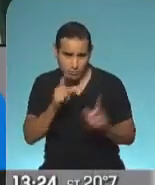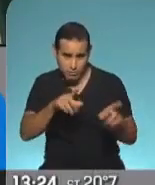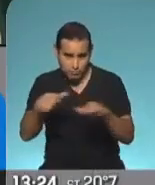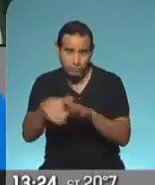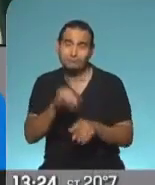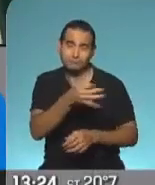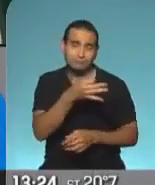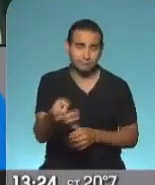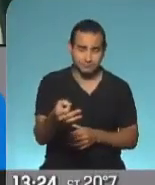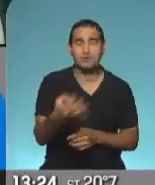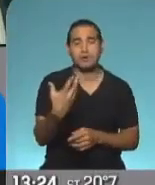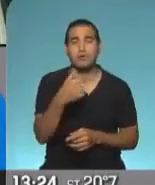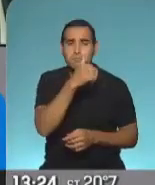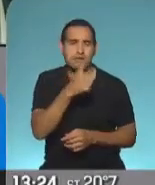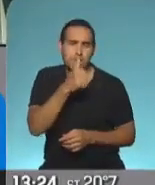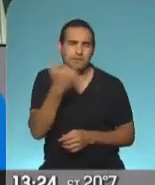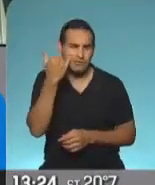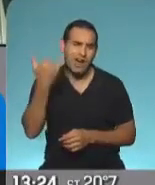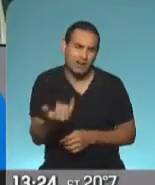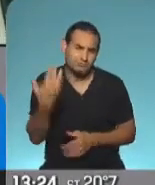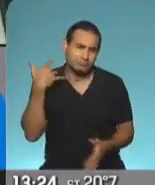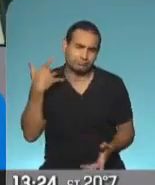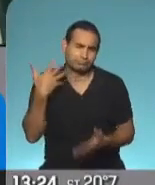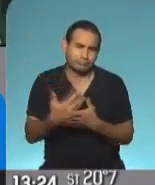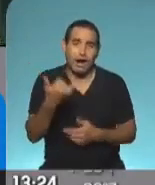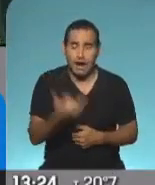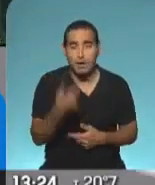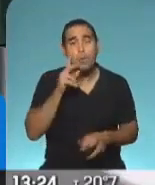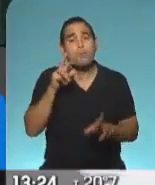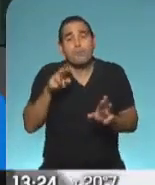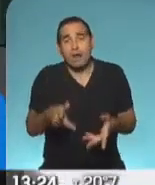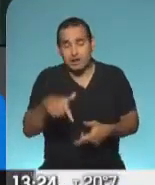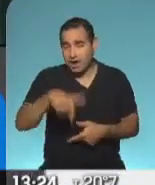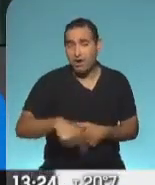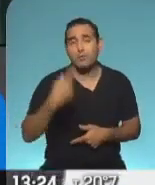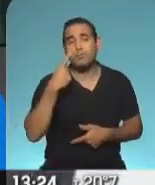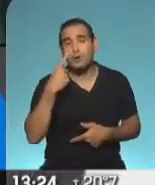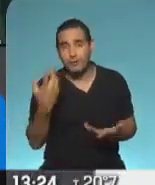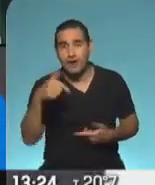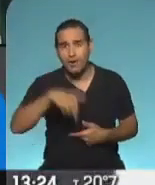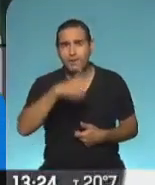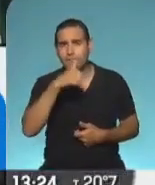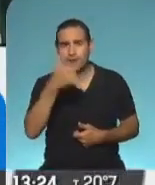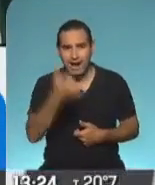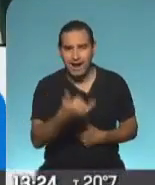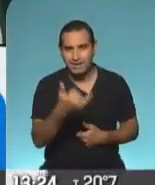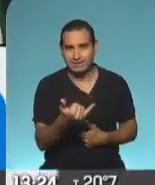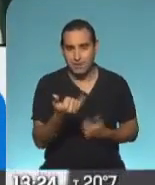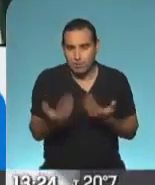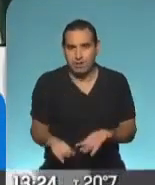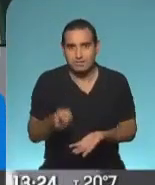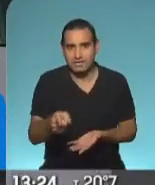Así es una droga antiparasitaria que existe hace mucho tiempo y es una de las tantas estrategias que se están llevando a cabo aprovechando drogas que ya existen, porque la ventaja